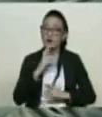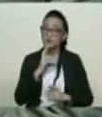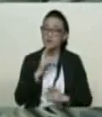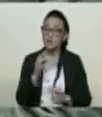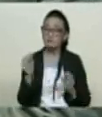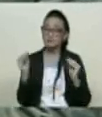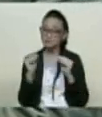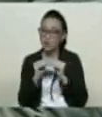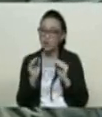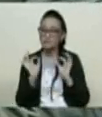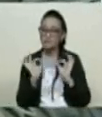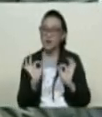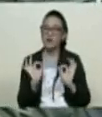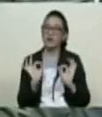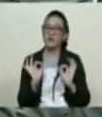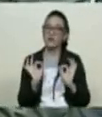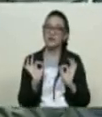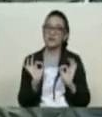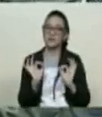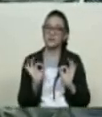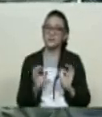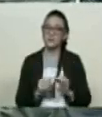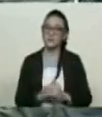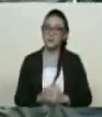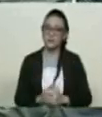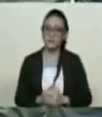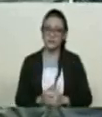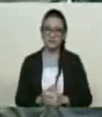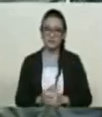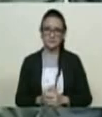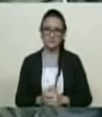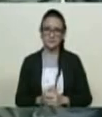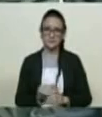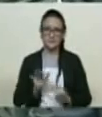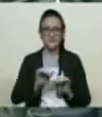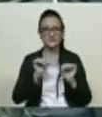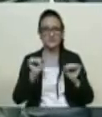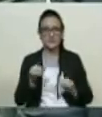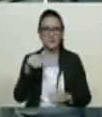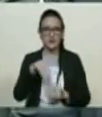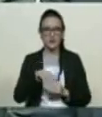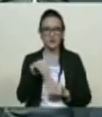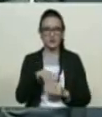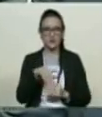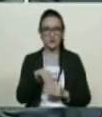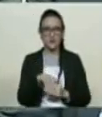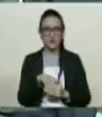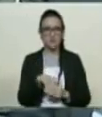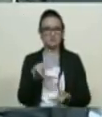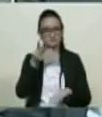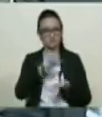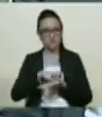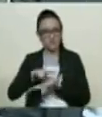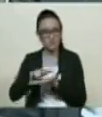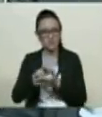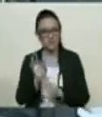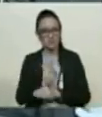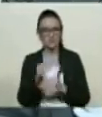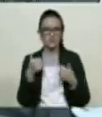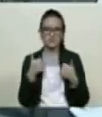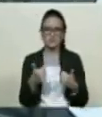diciendo que va a haber, que es lo que está allí, que es un sistema electoral donde certificamos su